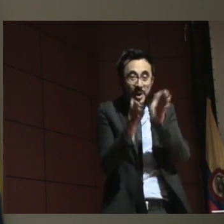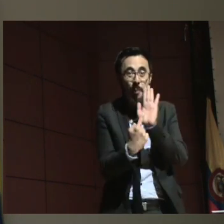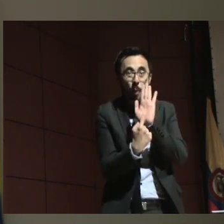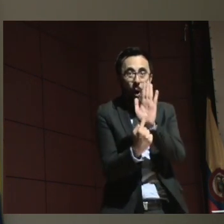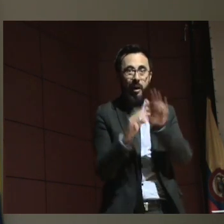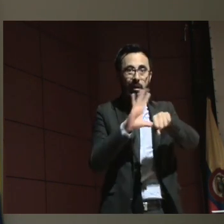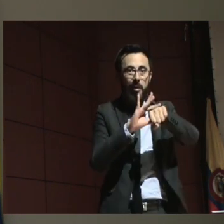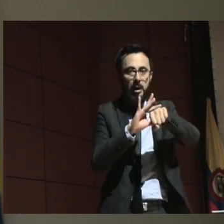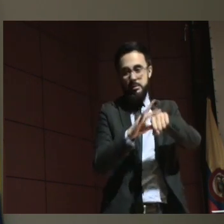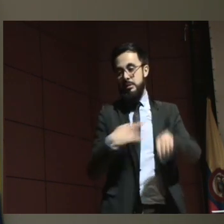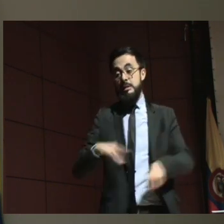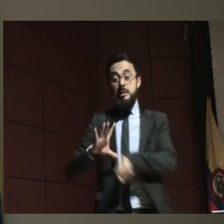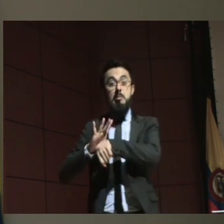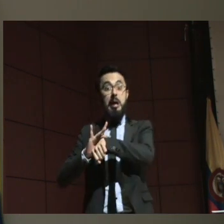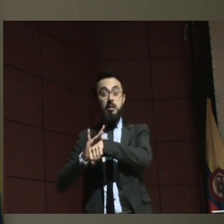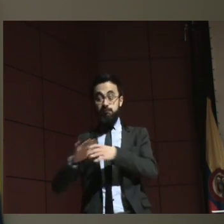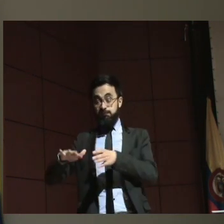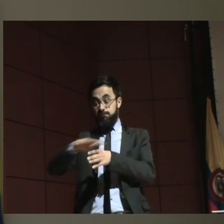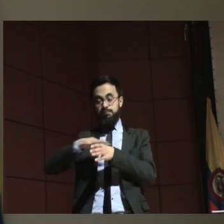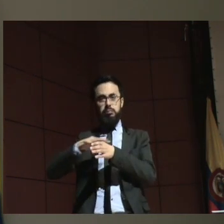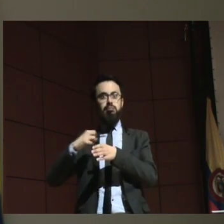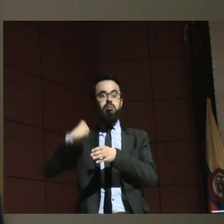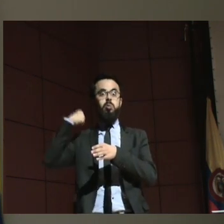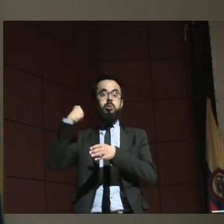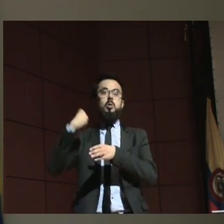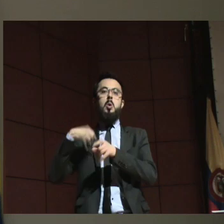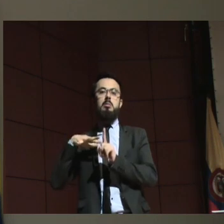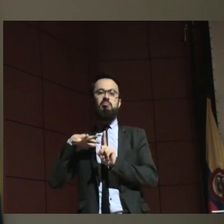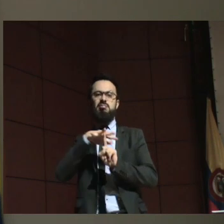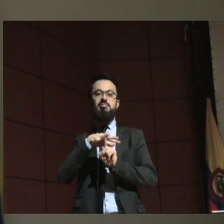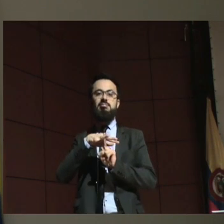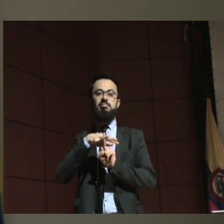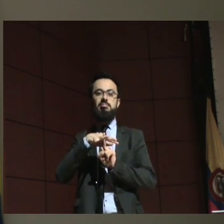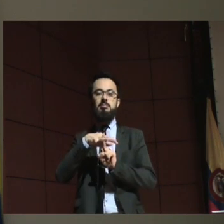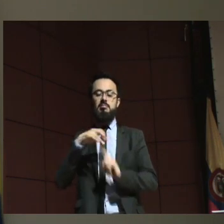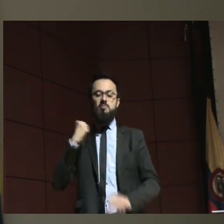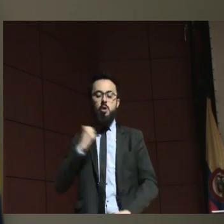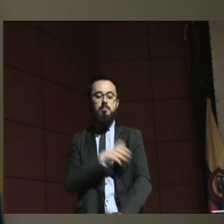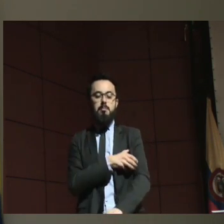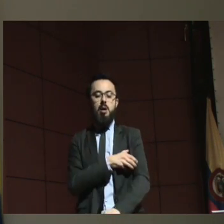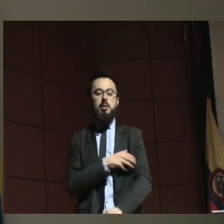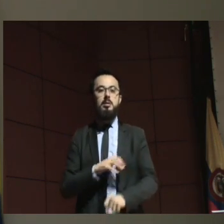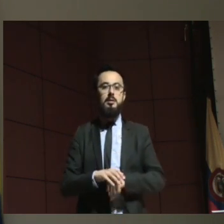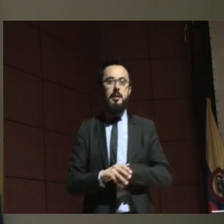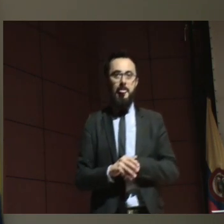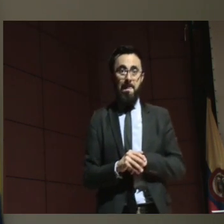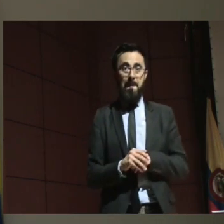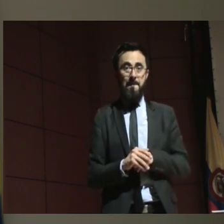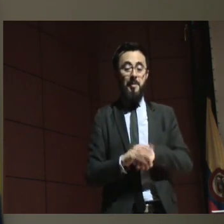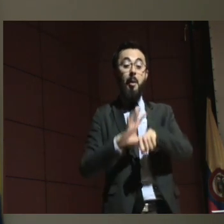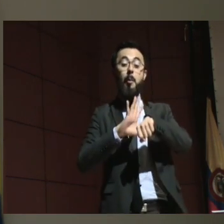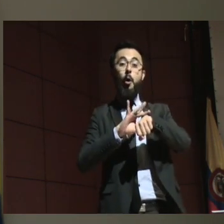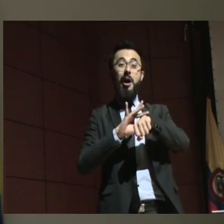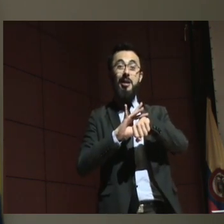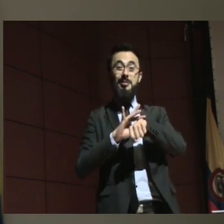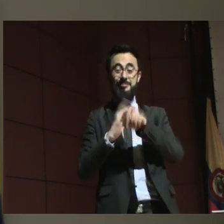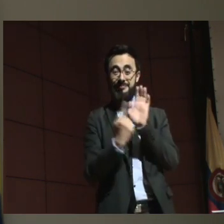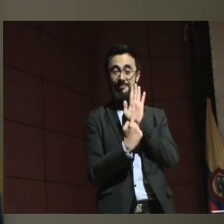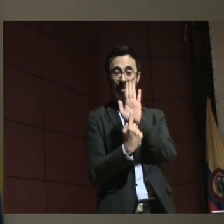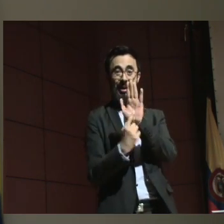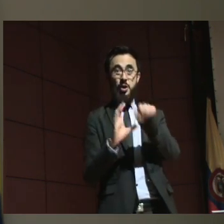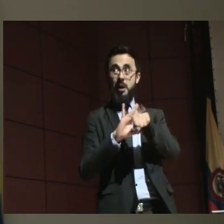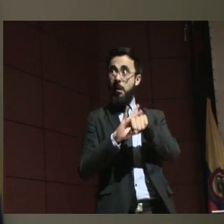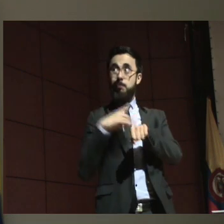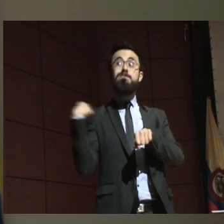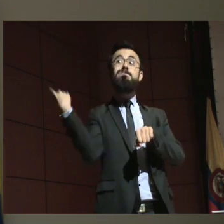poder enorme sobre la vida de las personas con discapacidad. Y la otra manera en la que el modelo médico tiene un impacto claro en el régimen